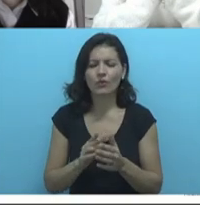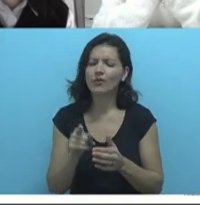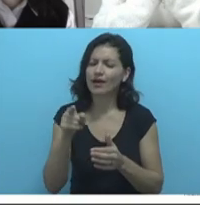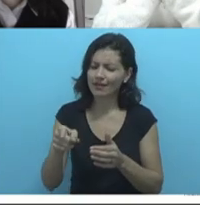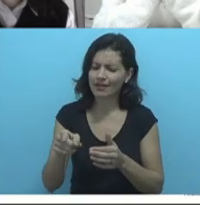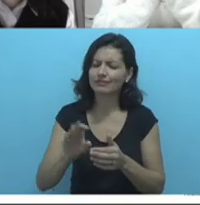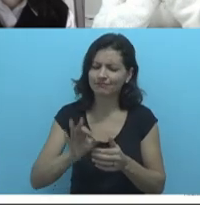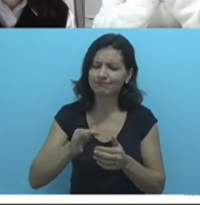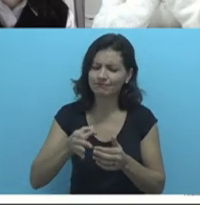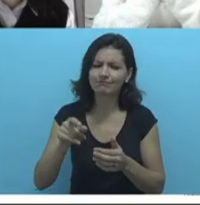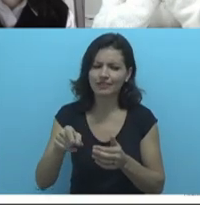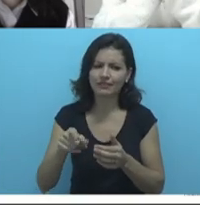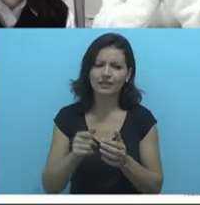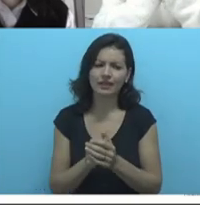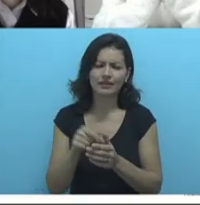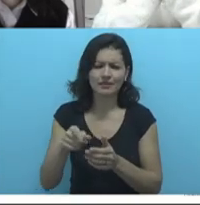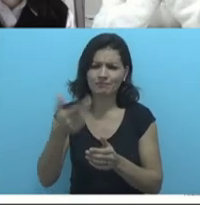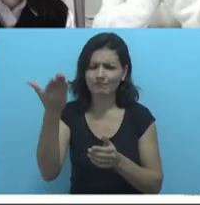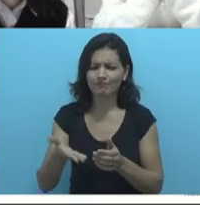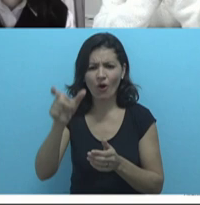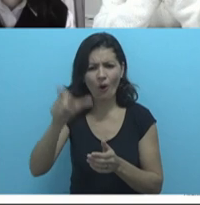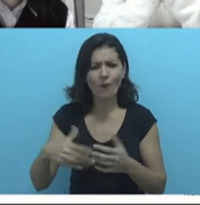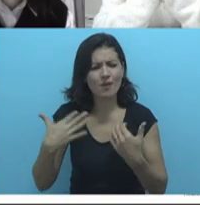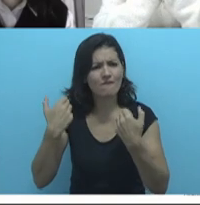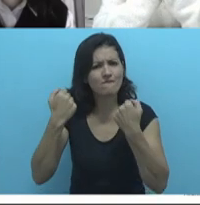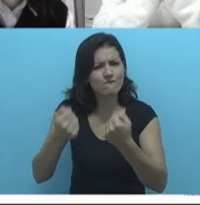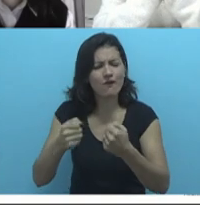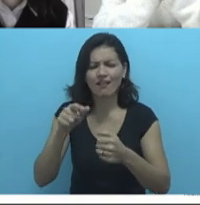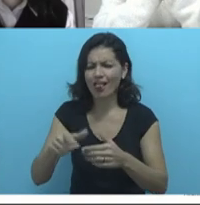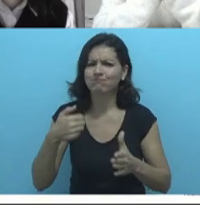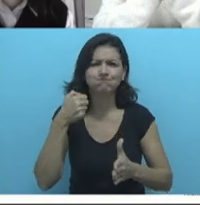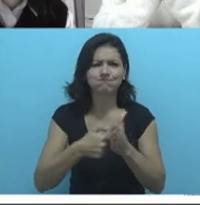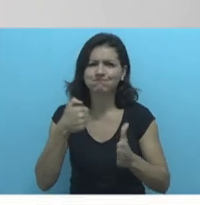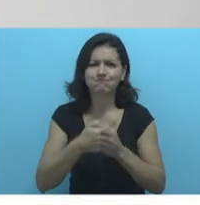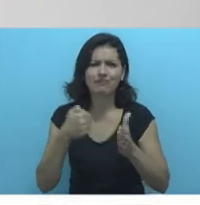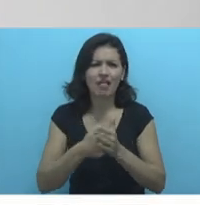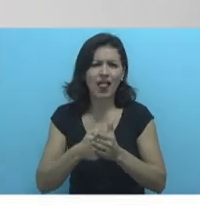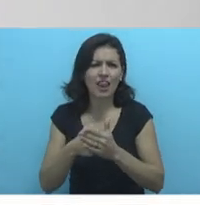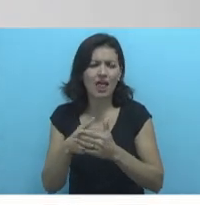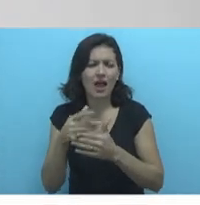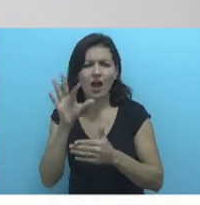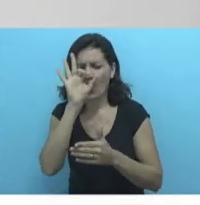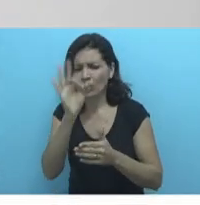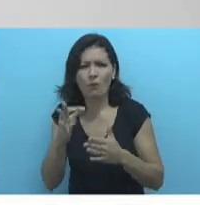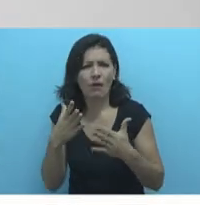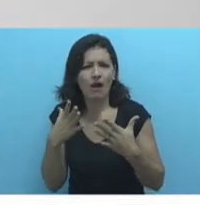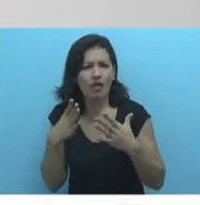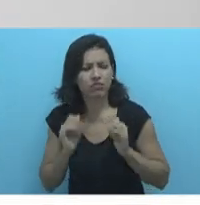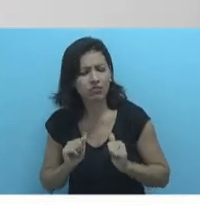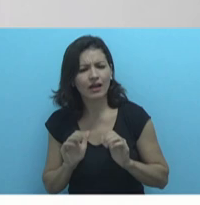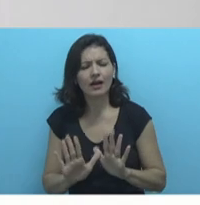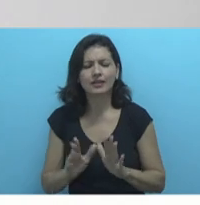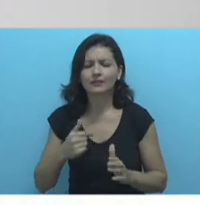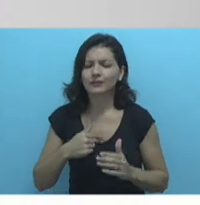él, a ese hombre tan fuerte que nunca se rindió, nunca jamás, y yo anhelo, tengo